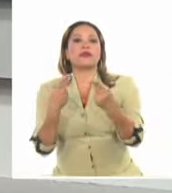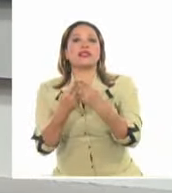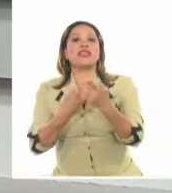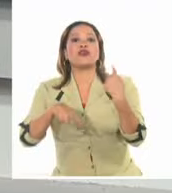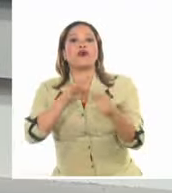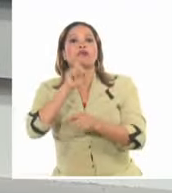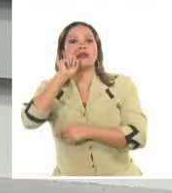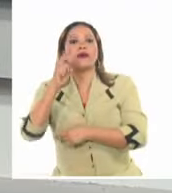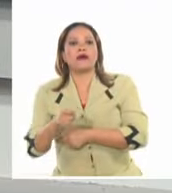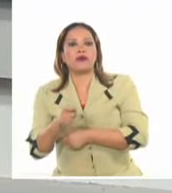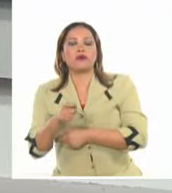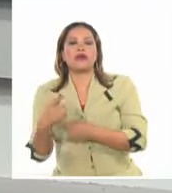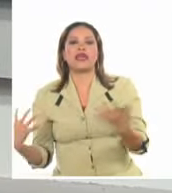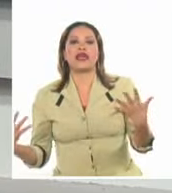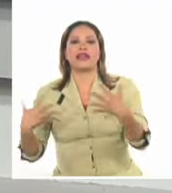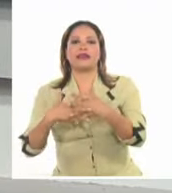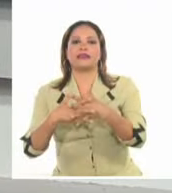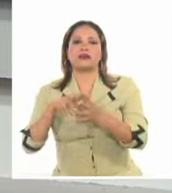dicen que en alianza con Maduro.